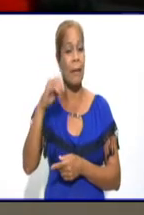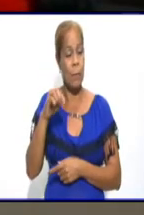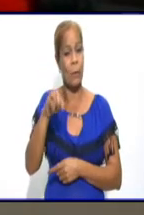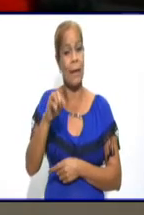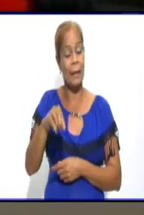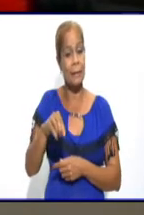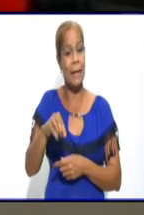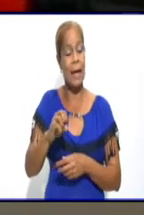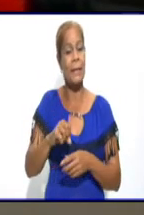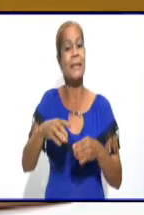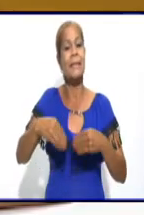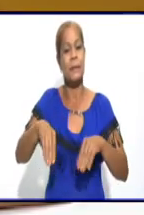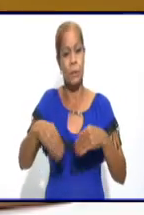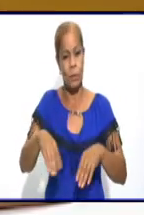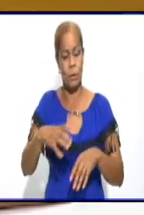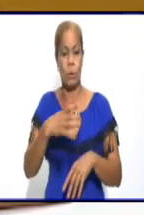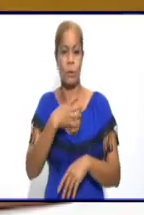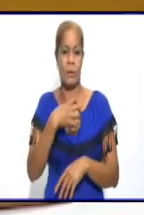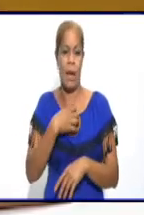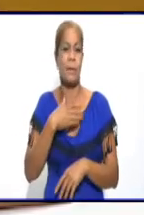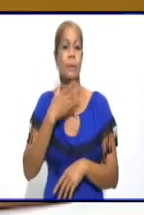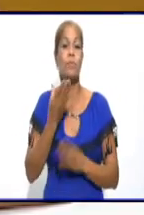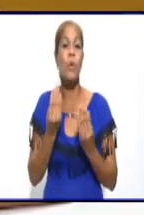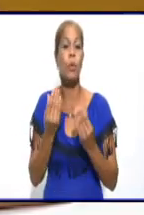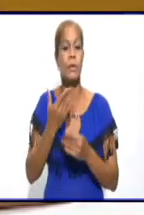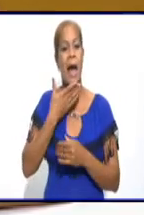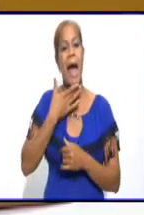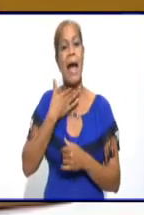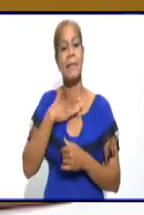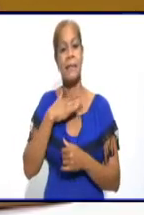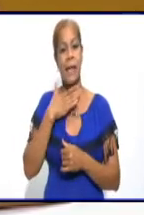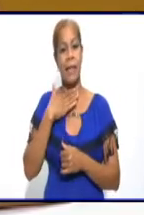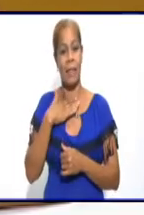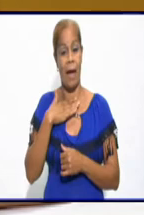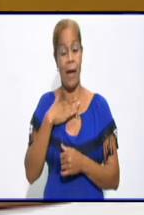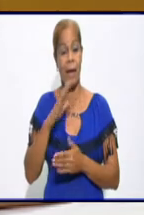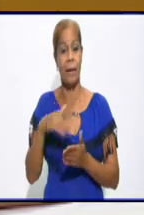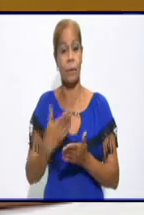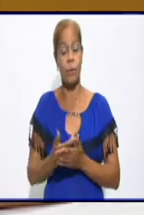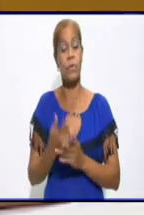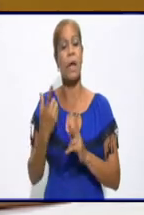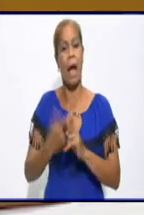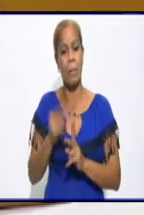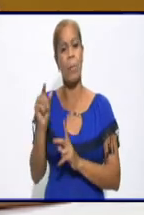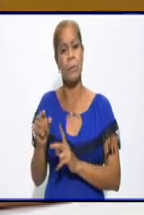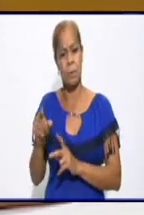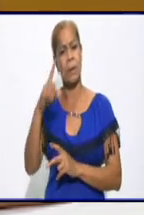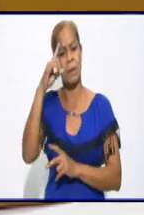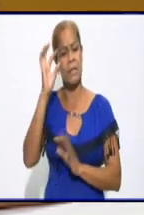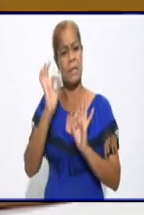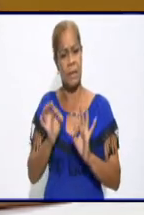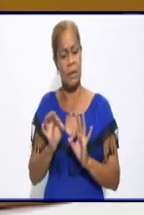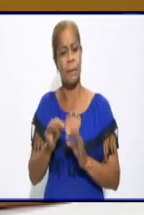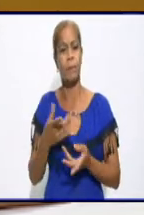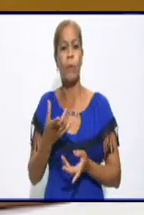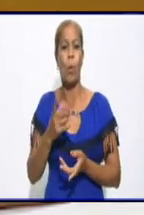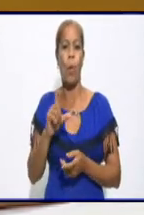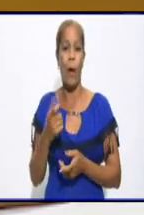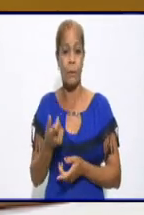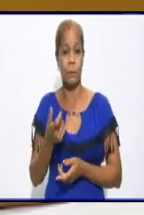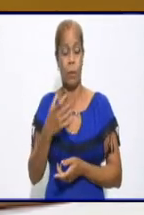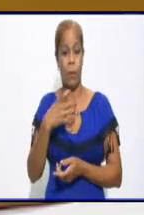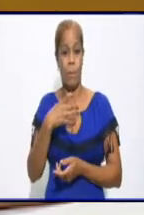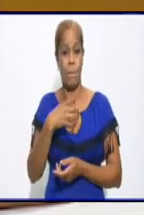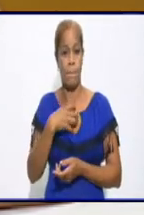situación si hay muchas personas que como se sienten ansioso y estresado piensan que esas sustancias que de hecho son